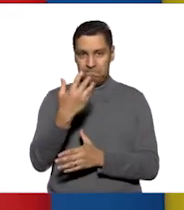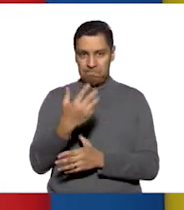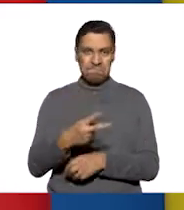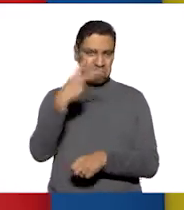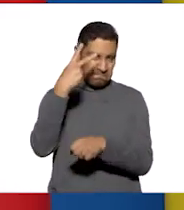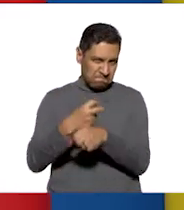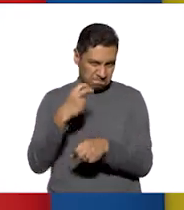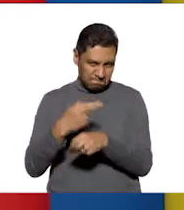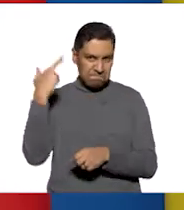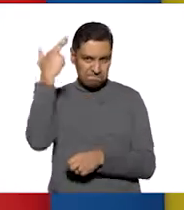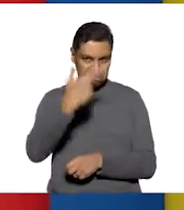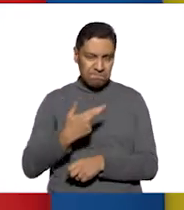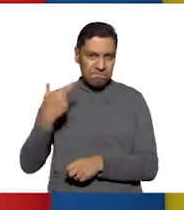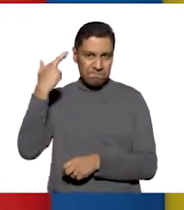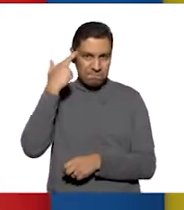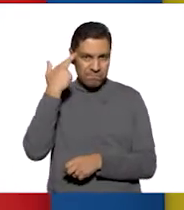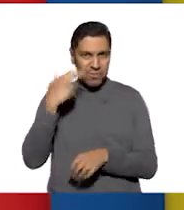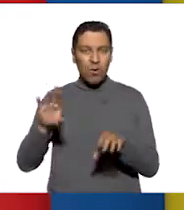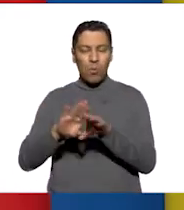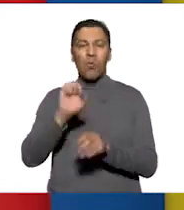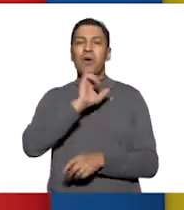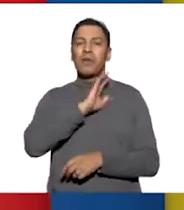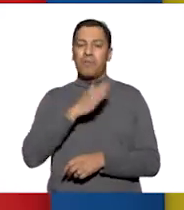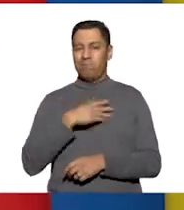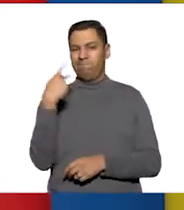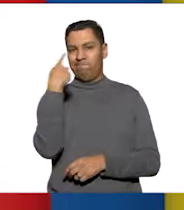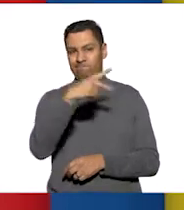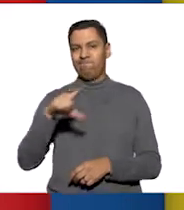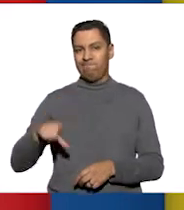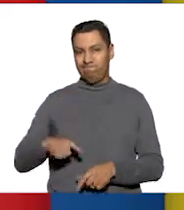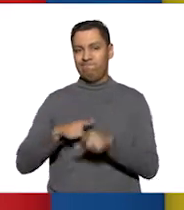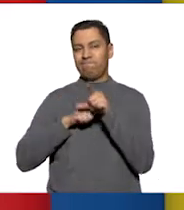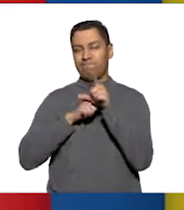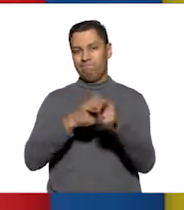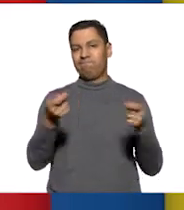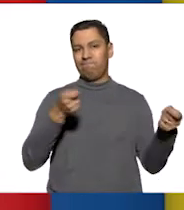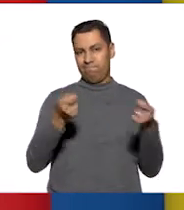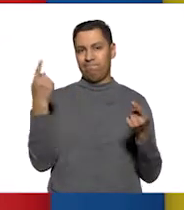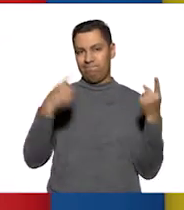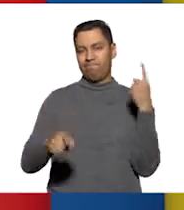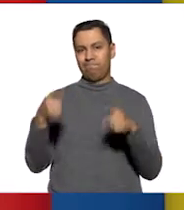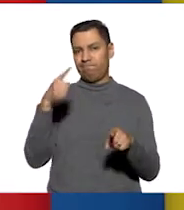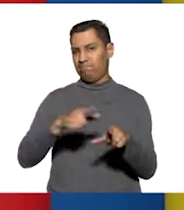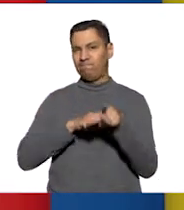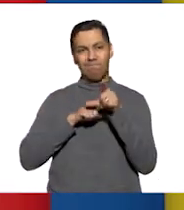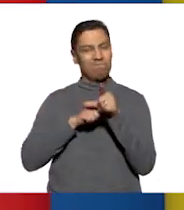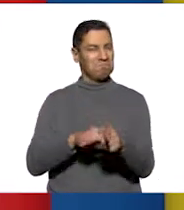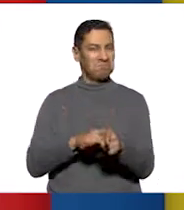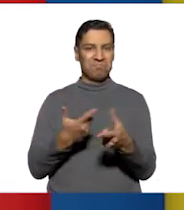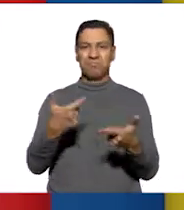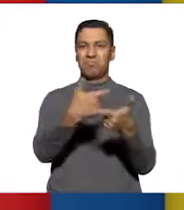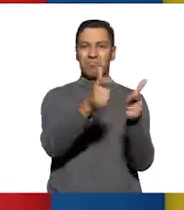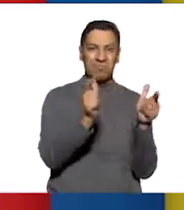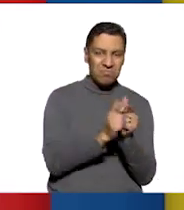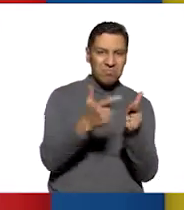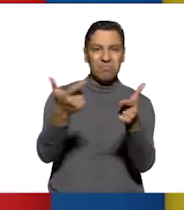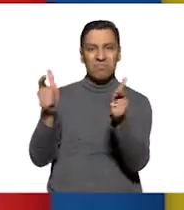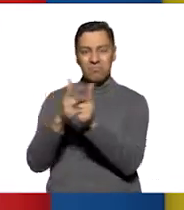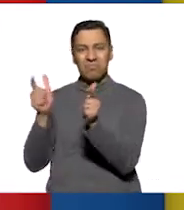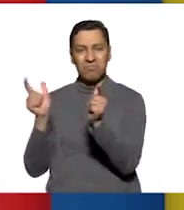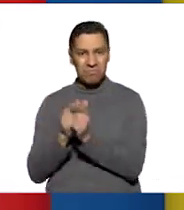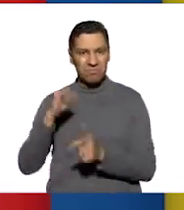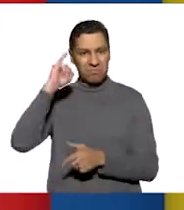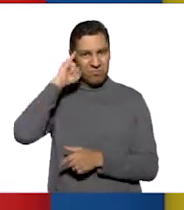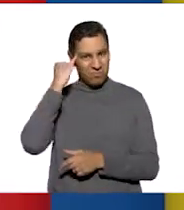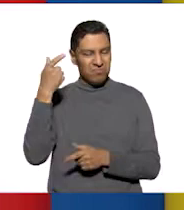conquistar fue colonia del Imperio Español. Periodo durante el cual los españoles siguieron sometiendo a pueblos en todo el territorio